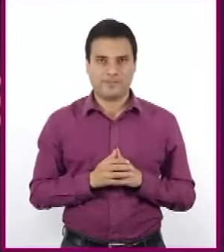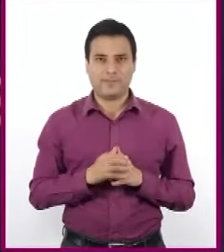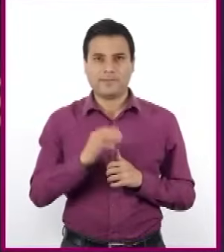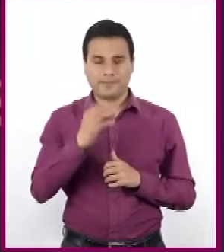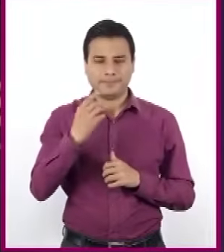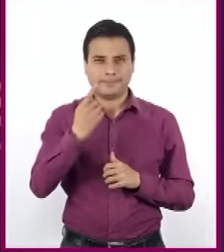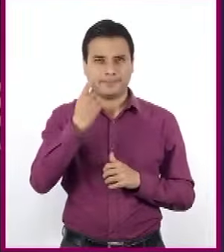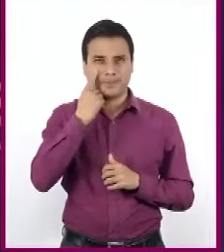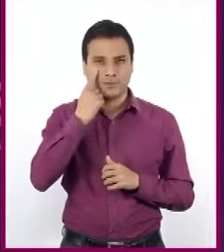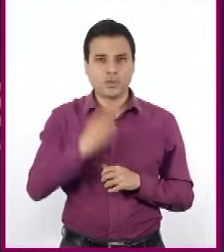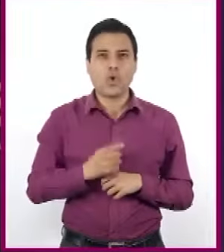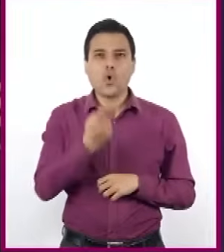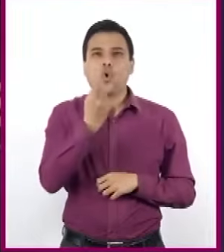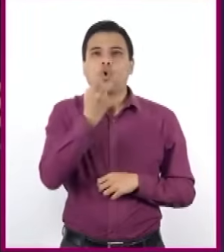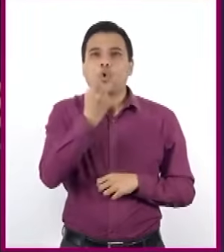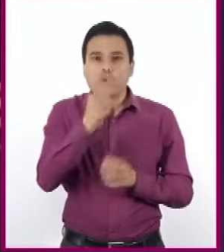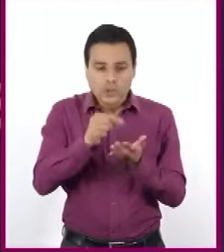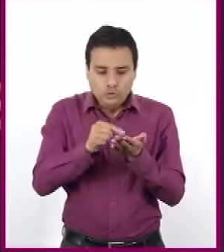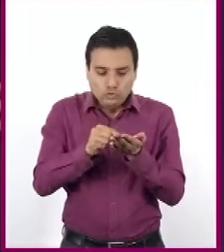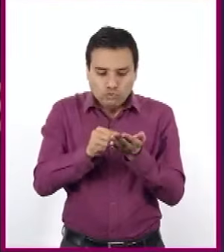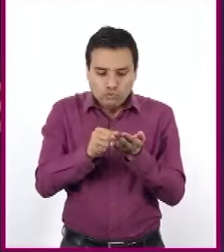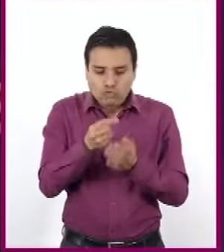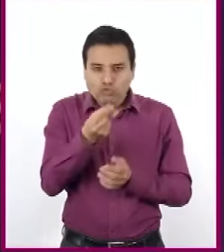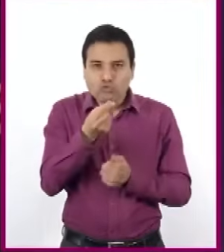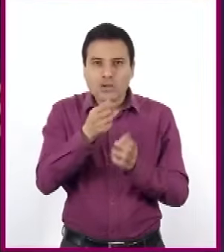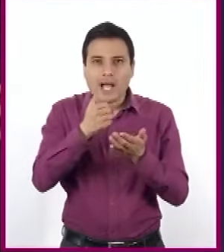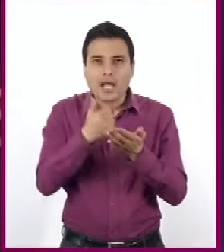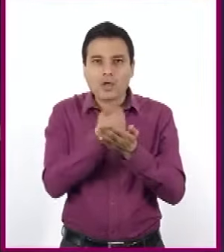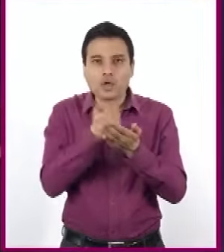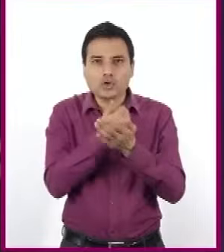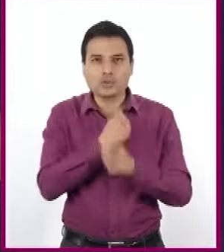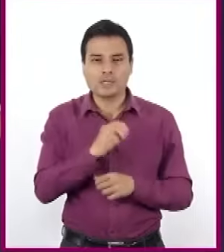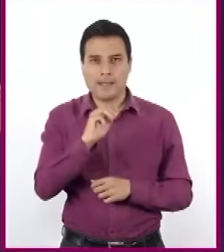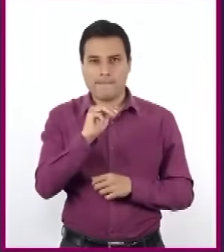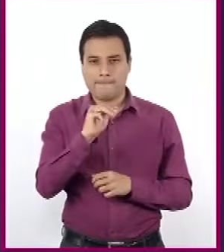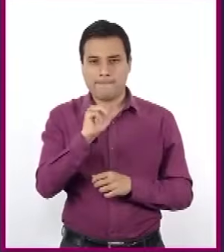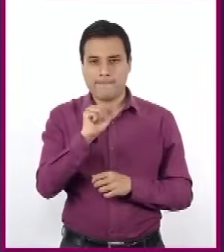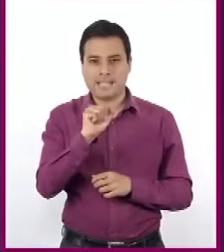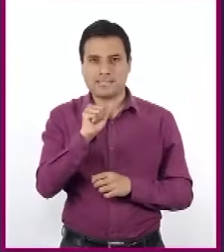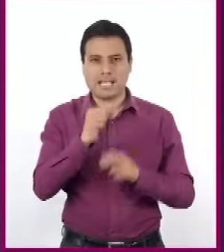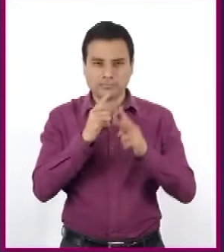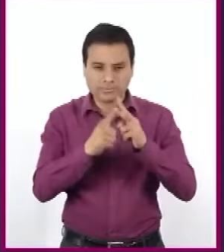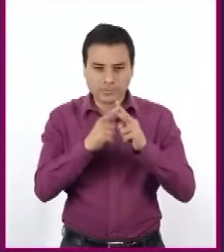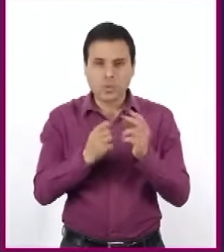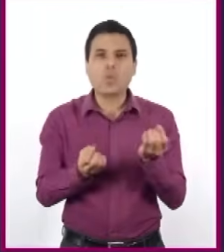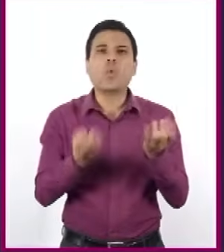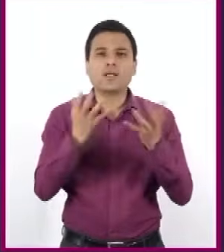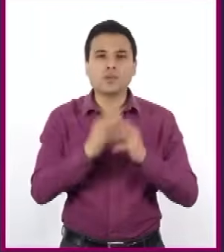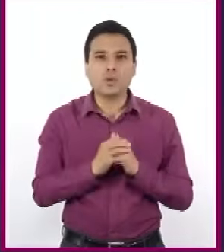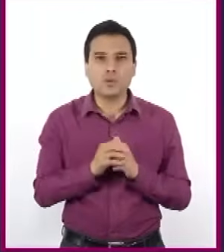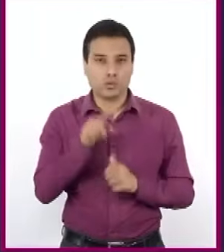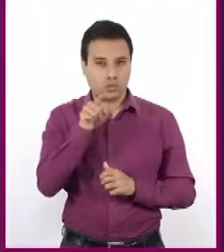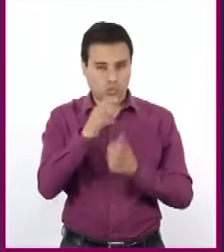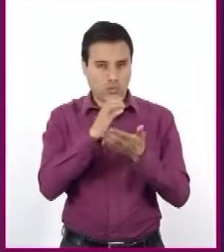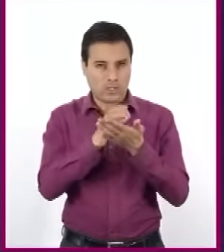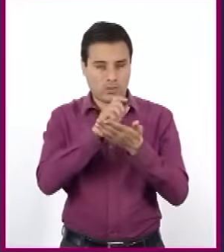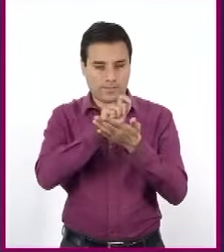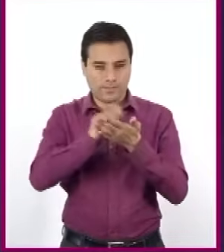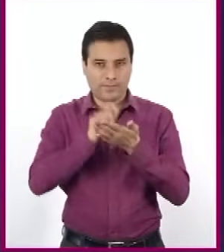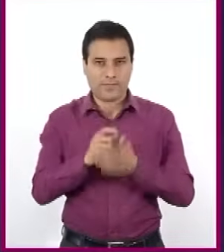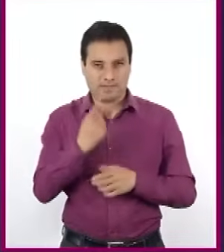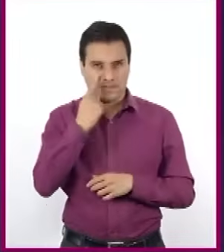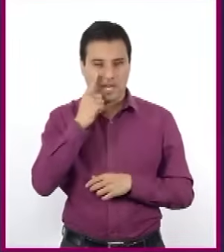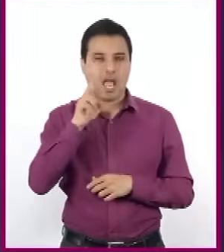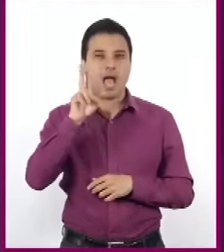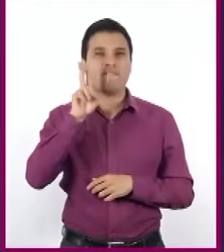arroz? Anótelo en su libreta. Vamos a verificarlo. Tenemos un grano de arroz. Utilicemos